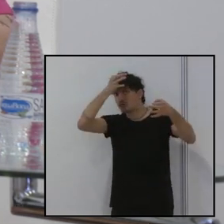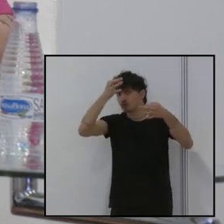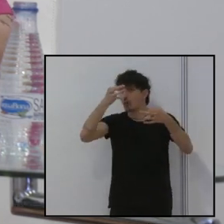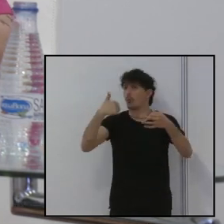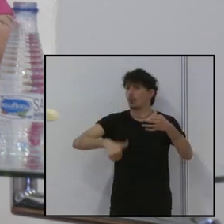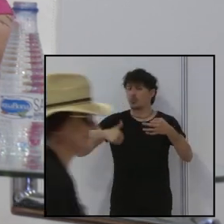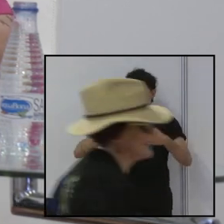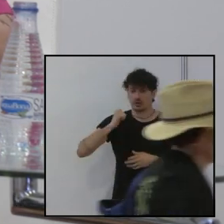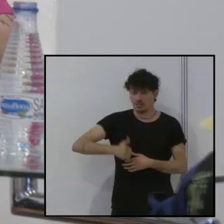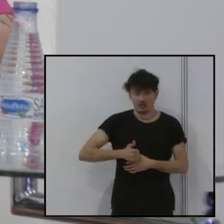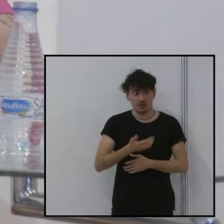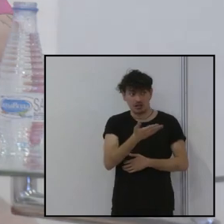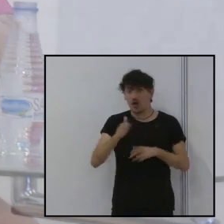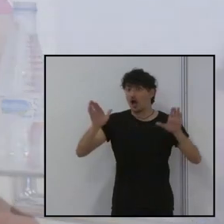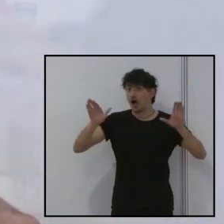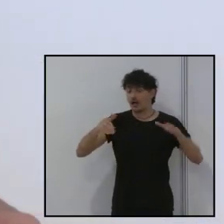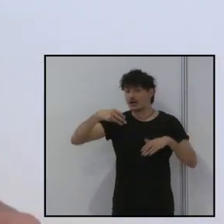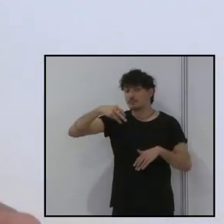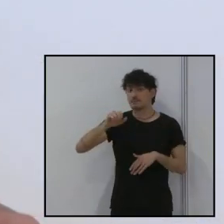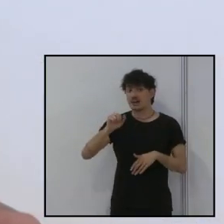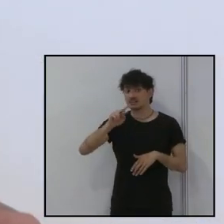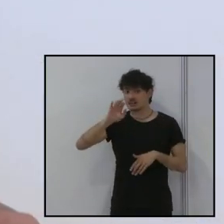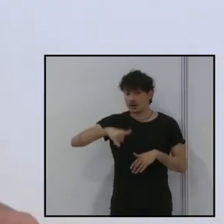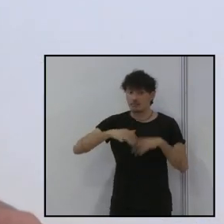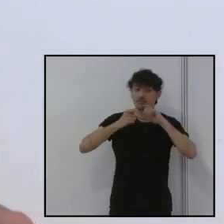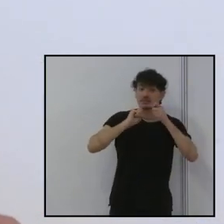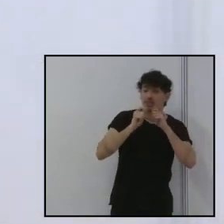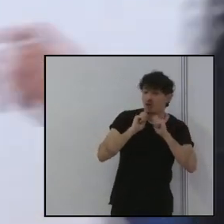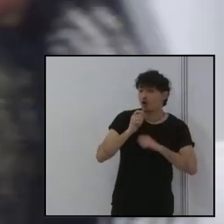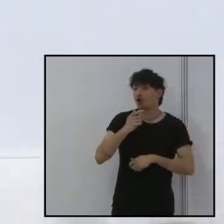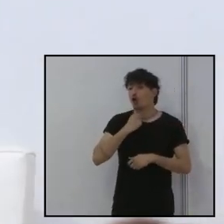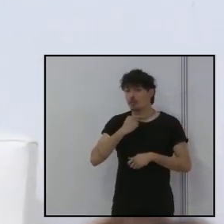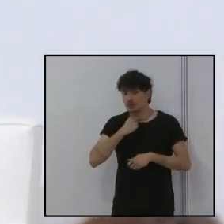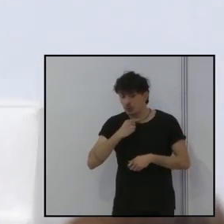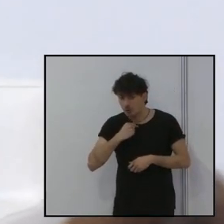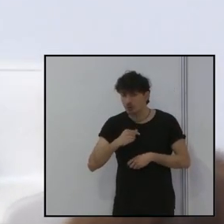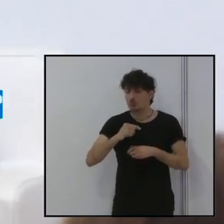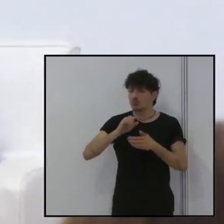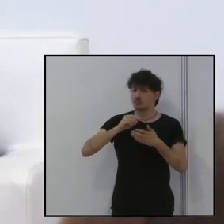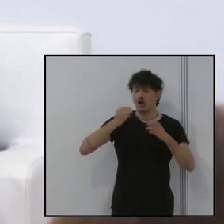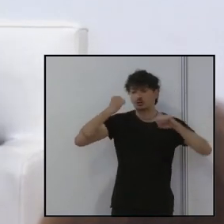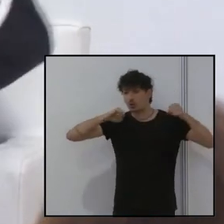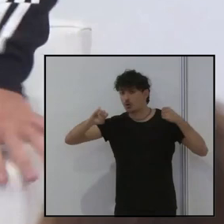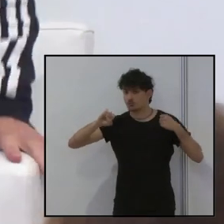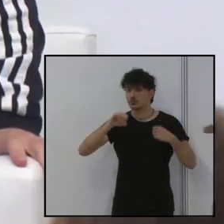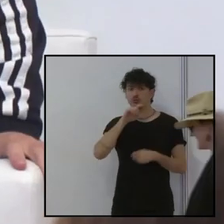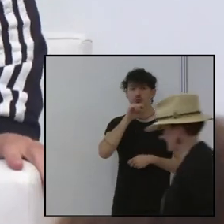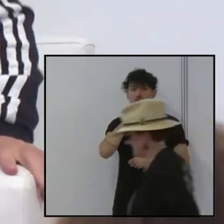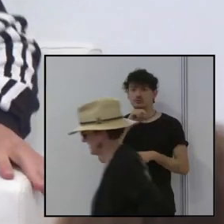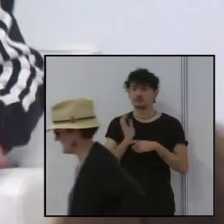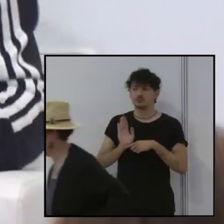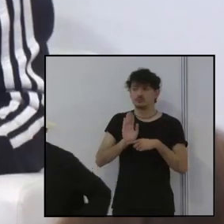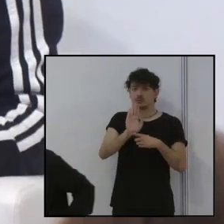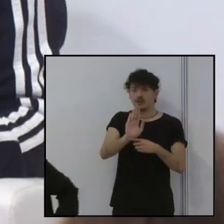Uh-huh. En cuanto a Ángel Martín, es presentador, cómico, monologuista, actor, guionista. Presenta en Twitter el informativo Para ahorrar tiempo, donde